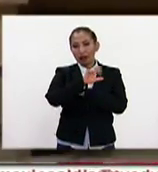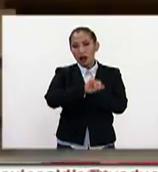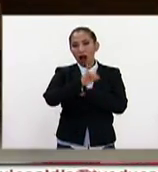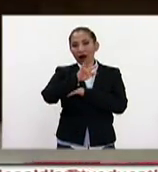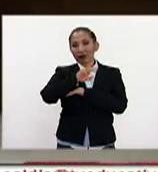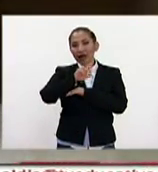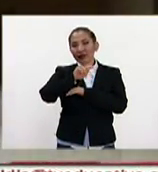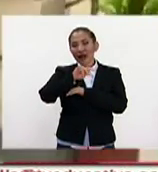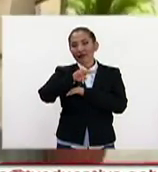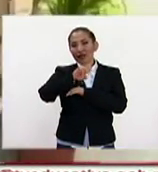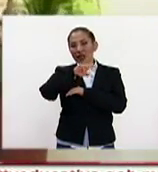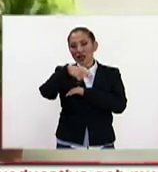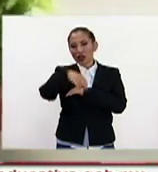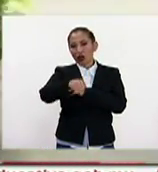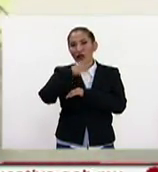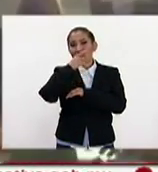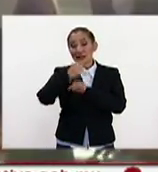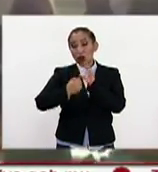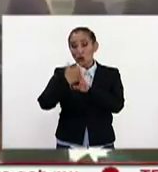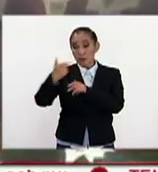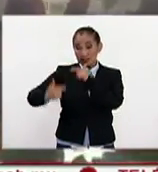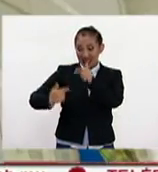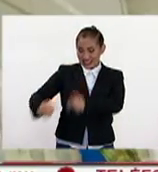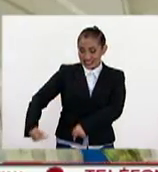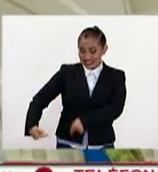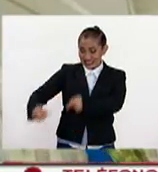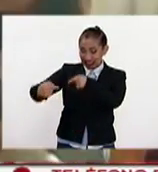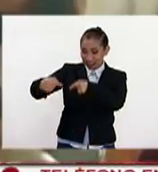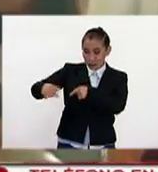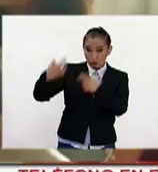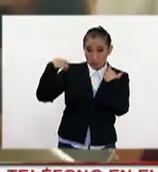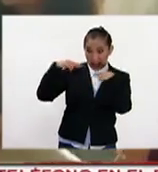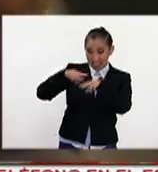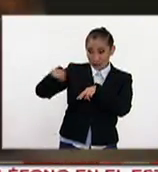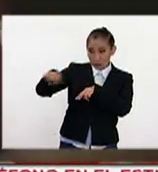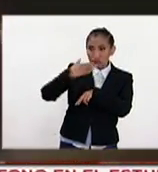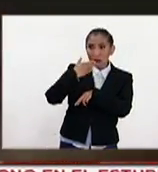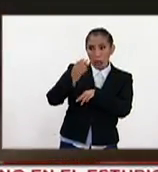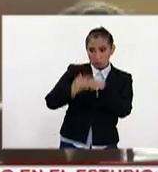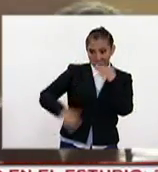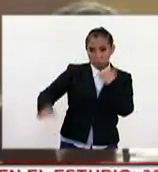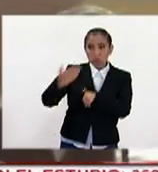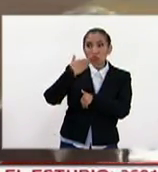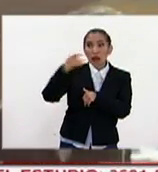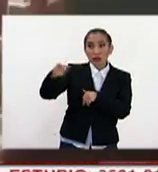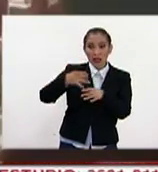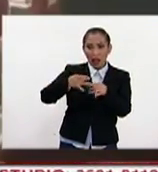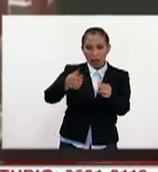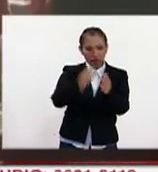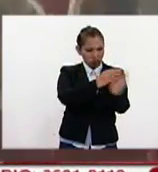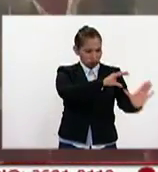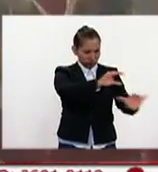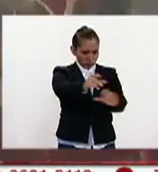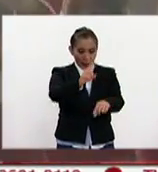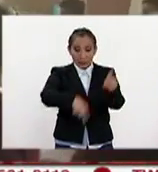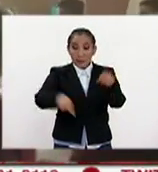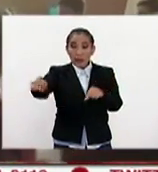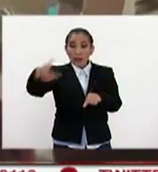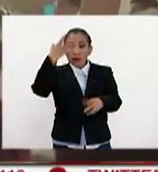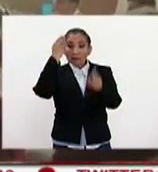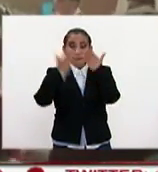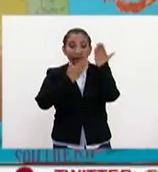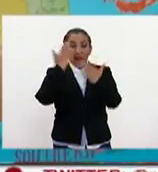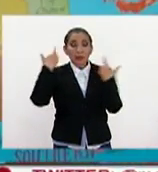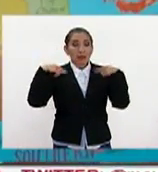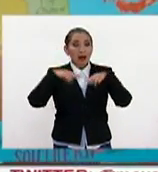Treviño, aseguró que cada vez las nuevas generaciones de maestros son mejores y la calidad de la enseñanza depende de la